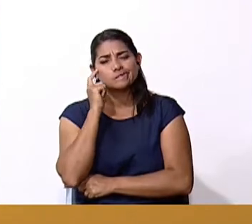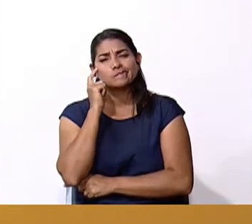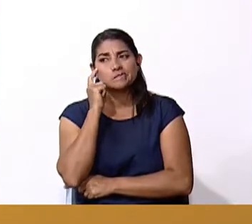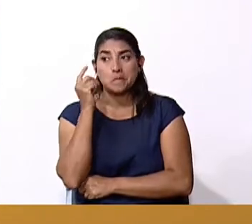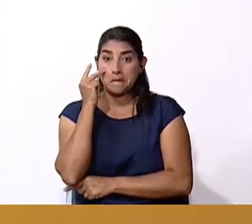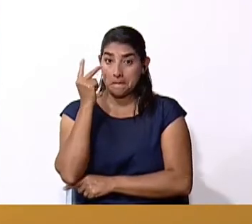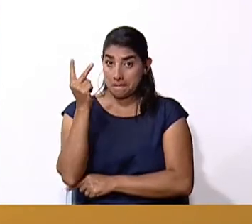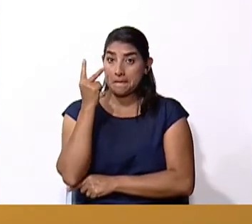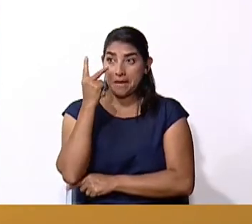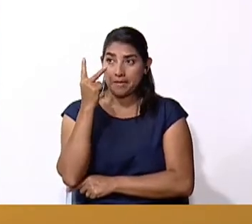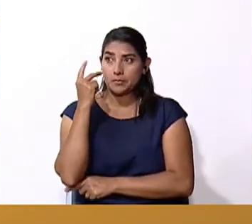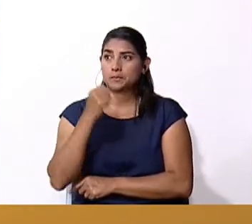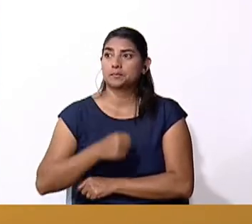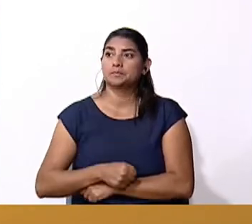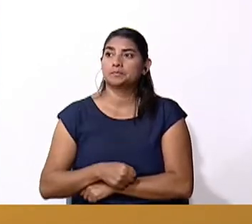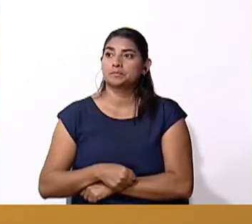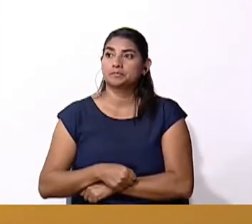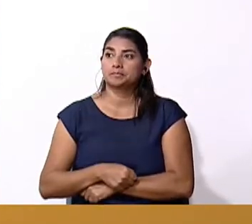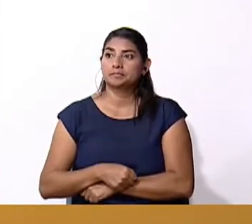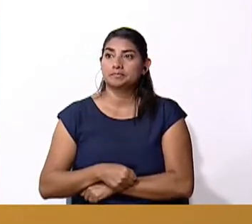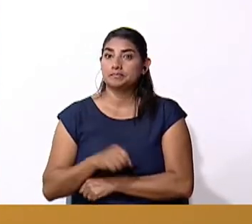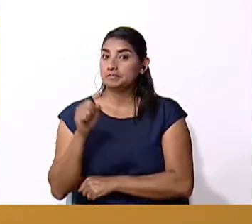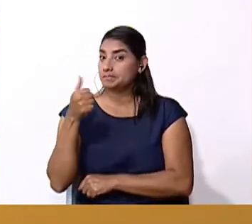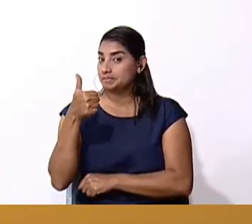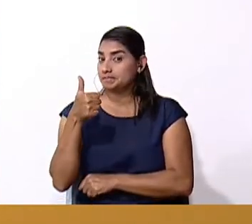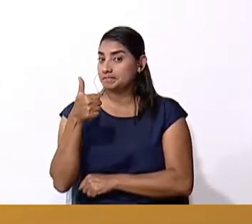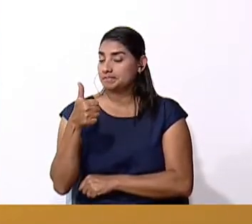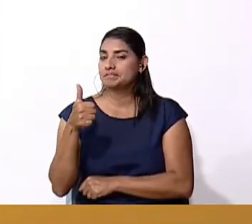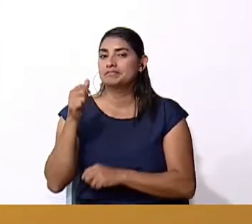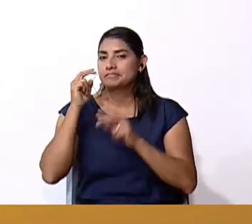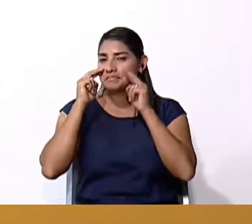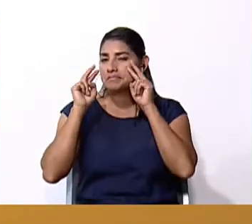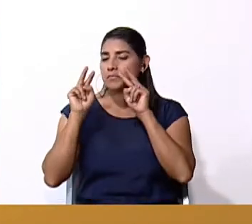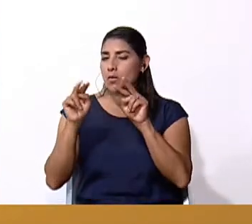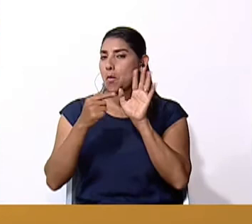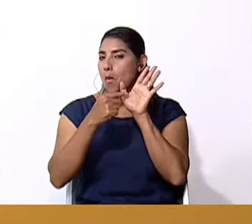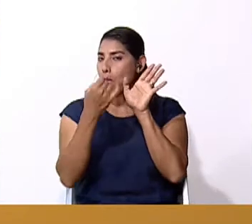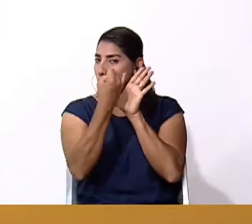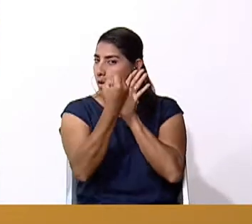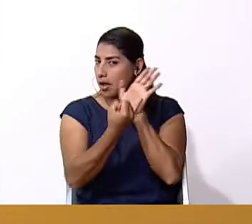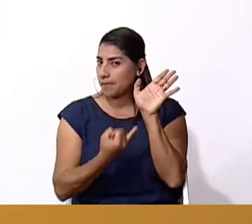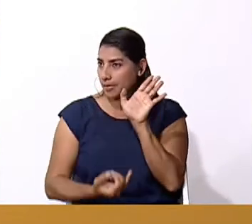Vamos a ver. Muy bien. Vamos a observar una imagen.